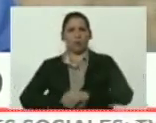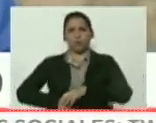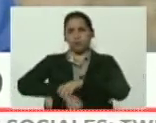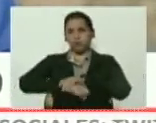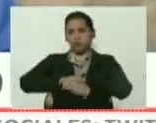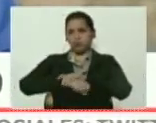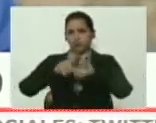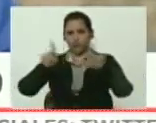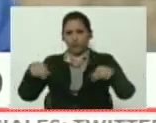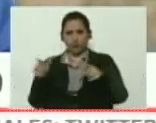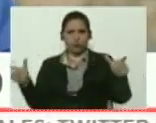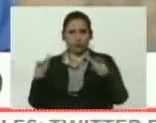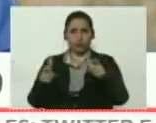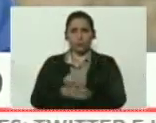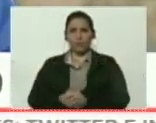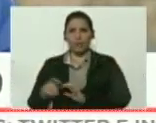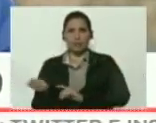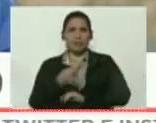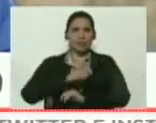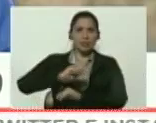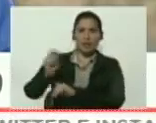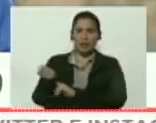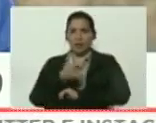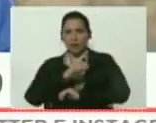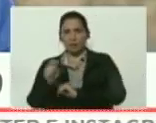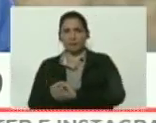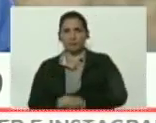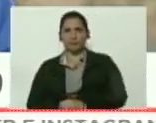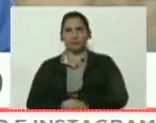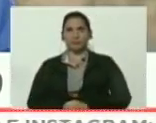futbolito, tenis, ping pong,